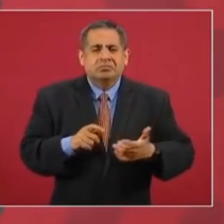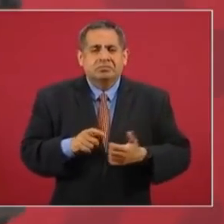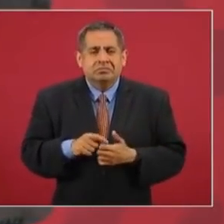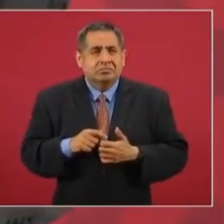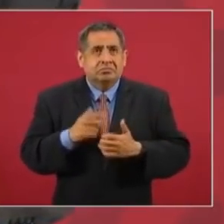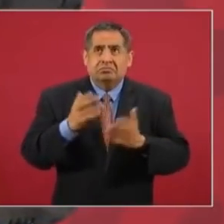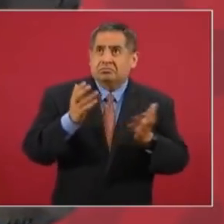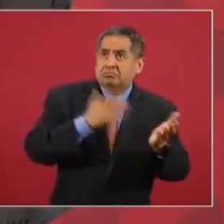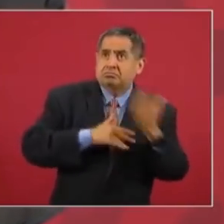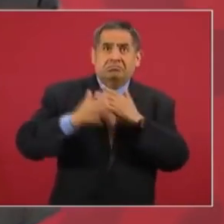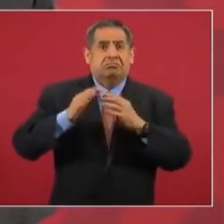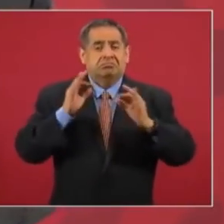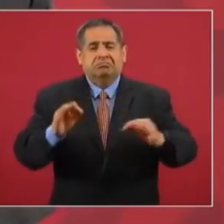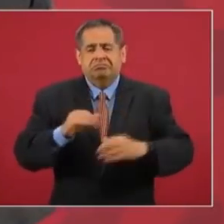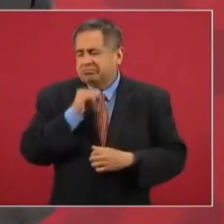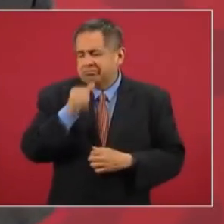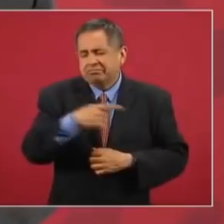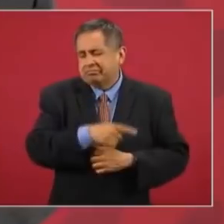éxito,